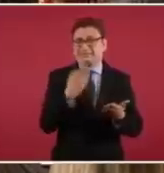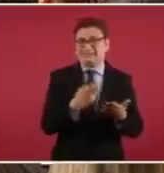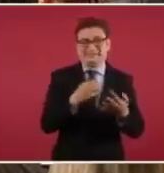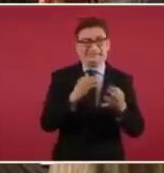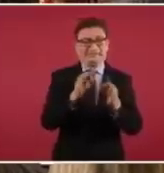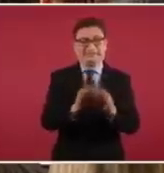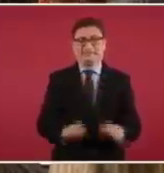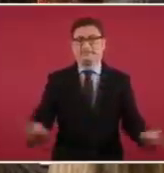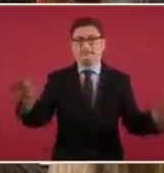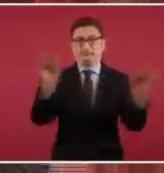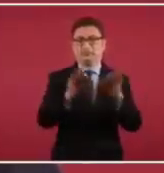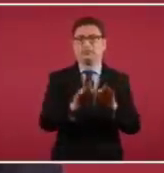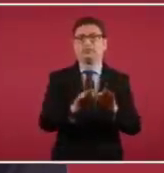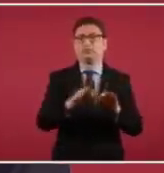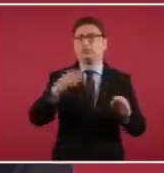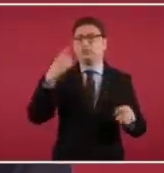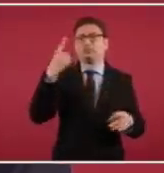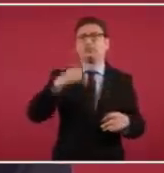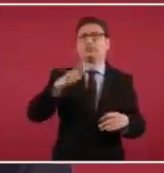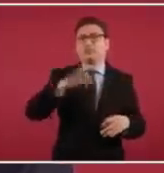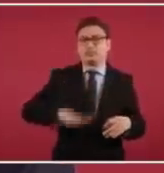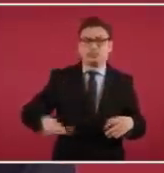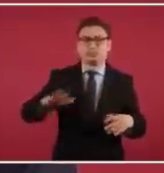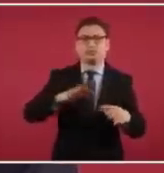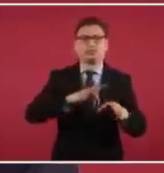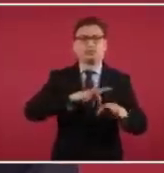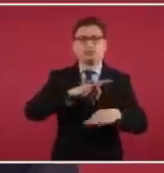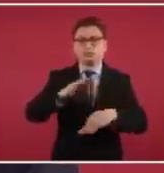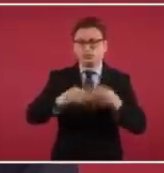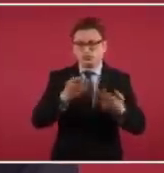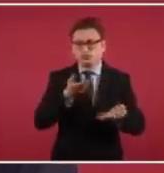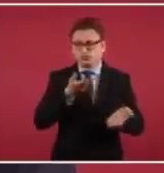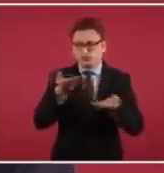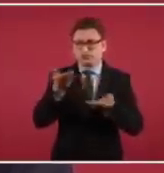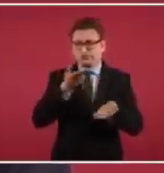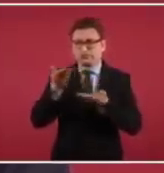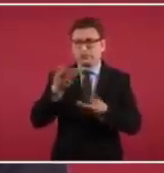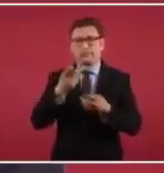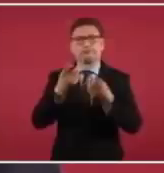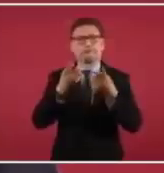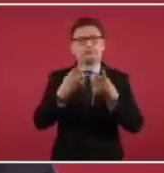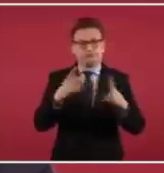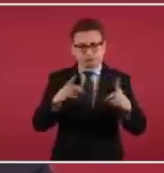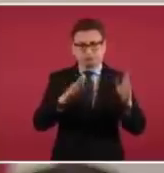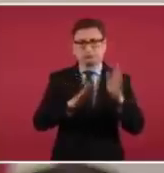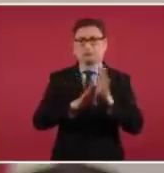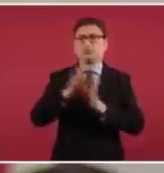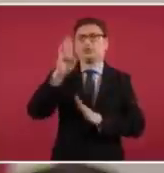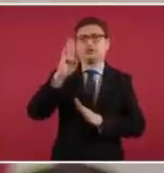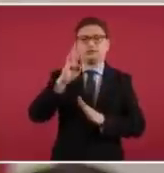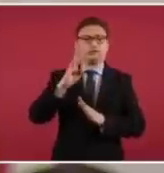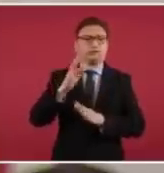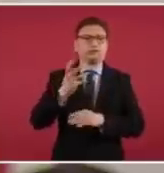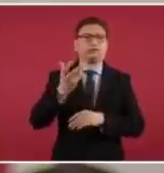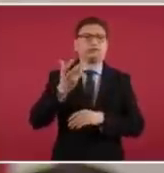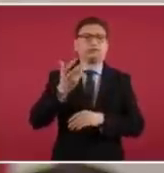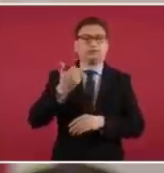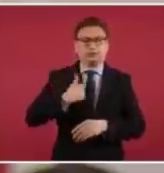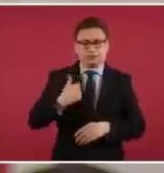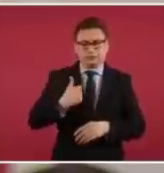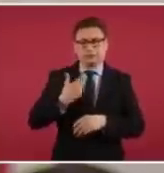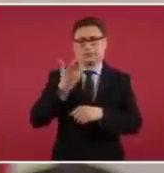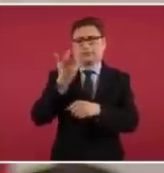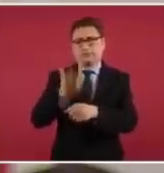para la cooperación y el desarrollo de Canadá, de Estados Unidos y de